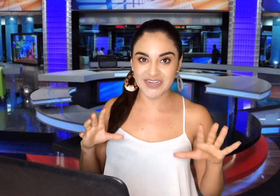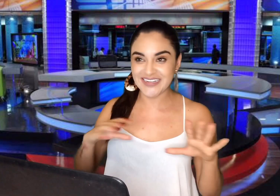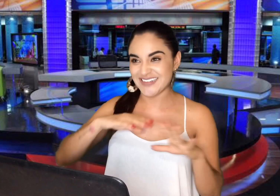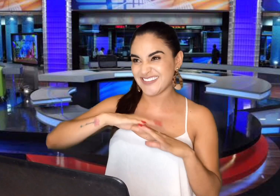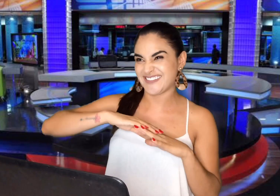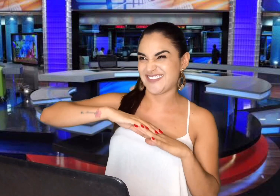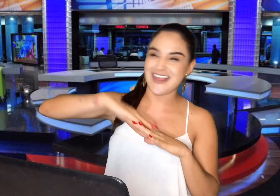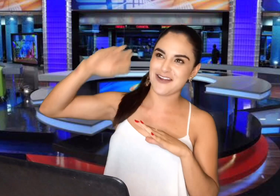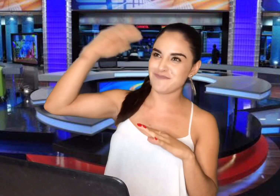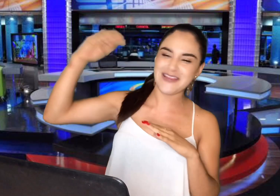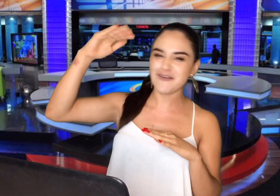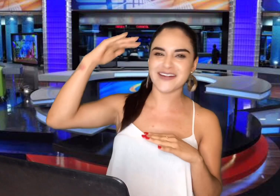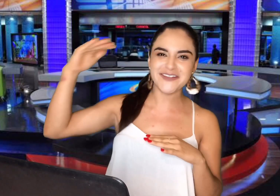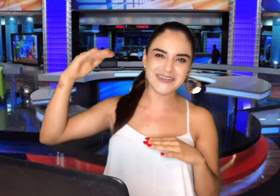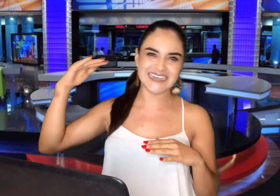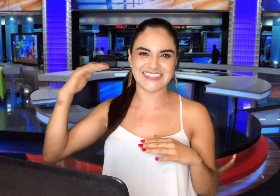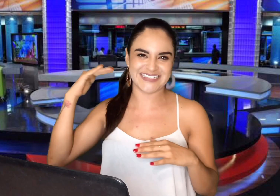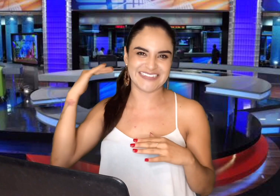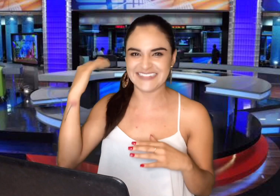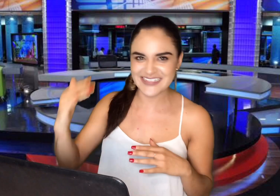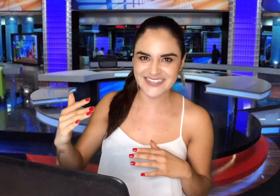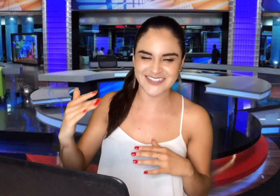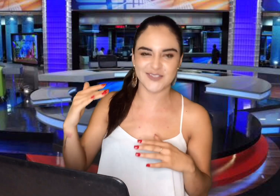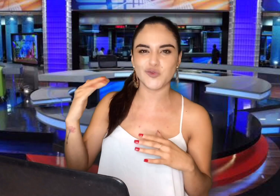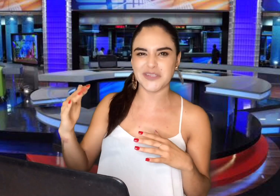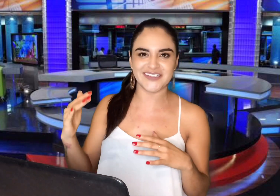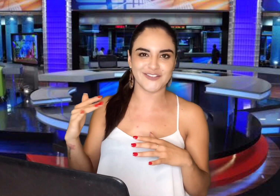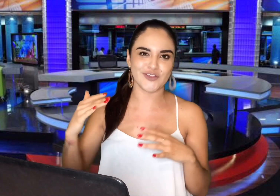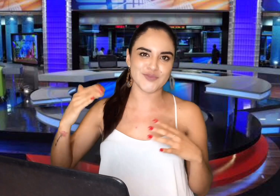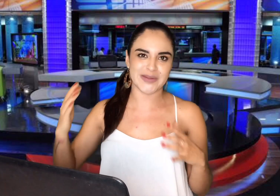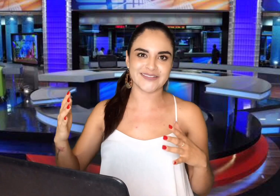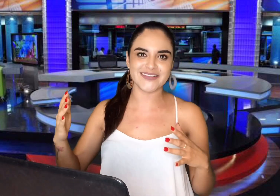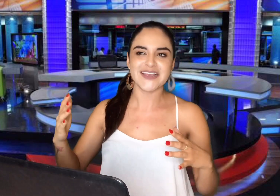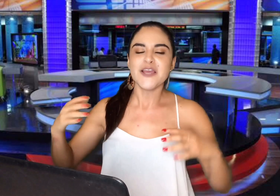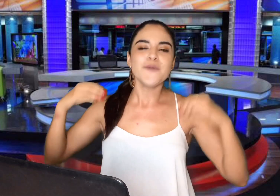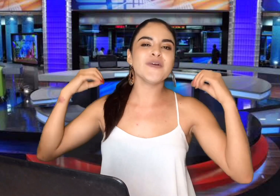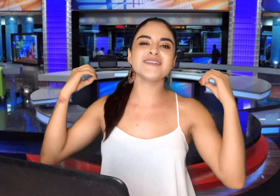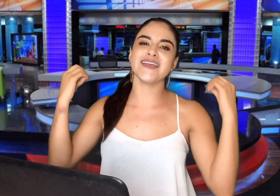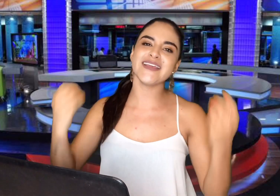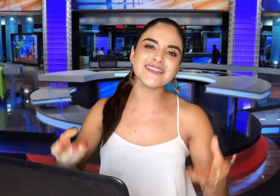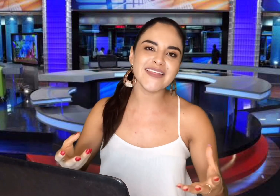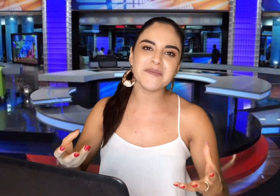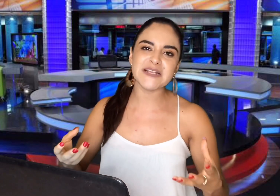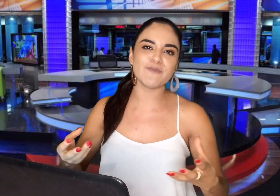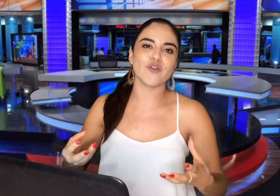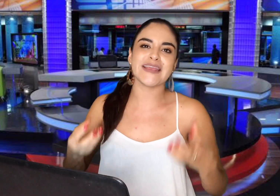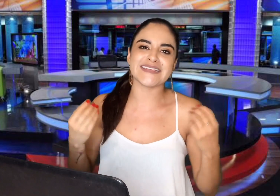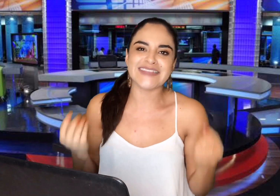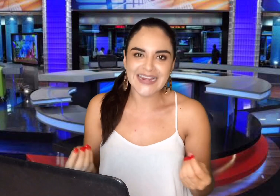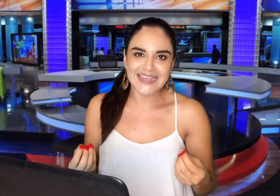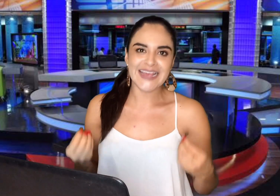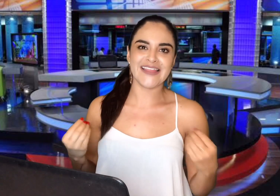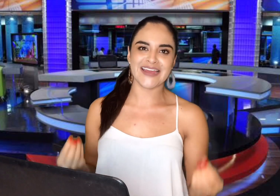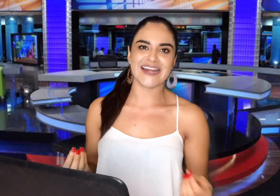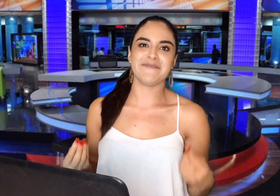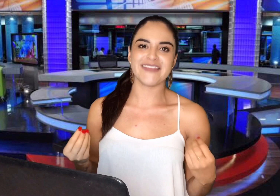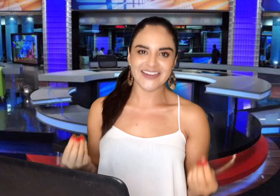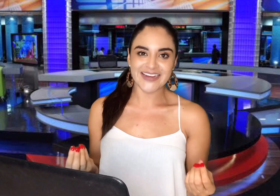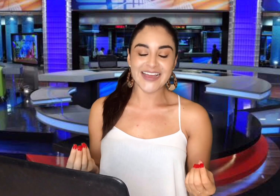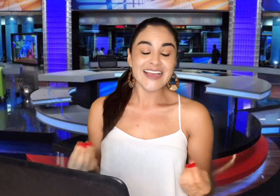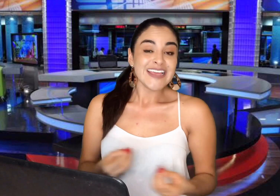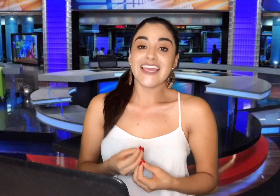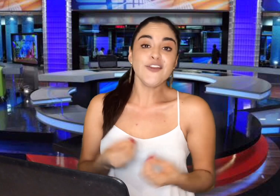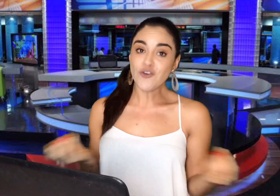lo ponen en al mero arriba a las tendencias en twitter y en todas partes pues es nada más porque sale a dar la